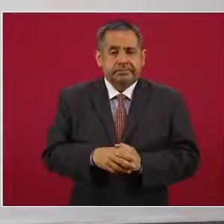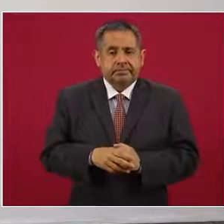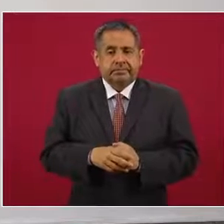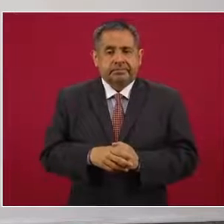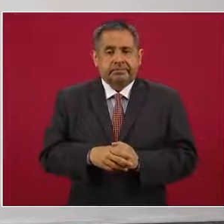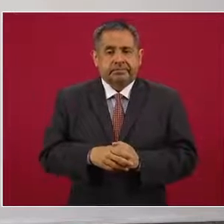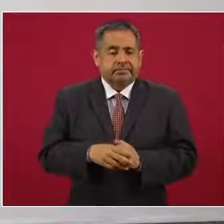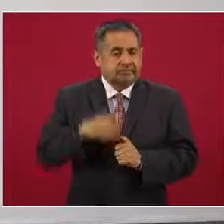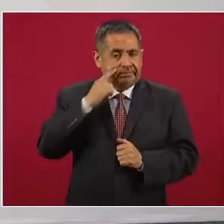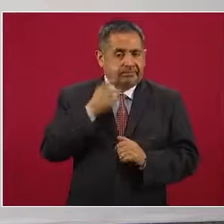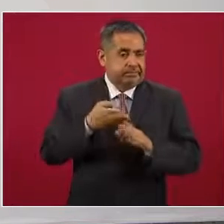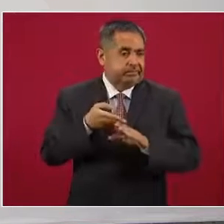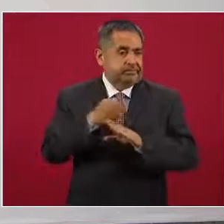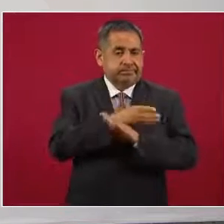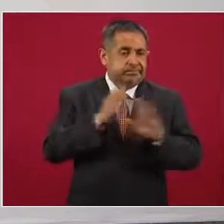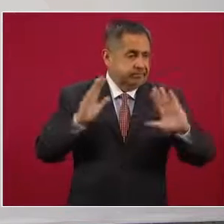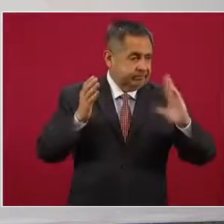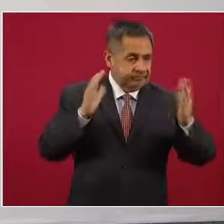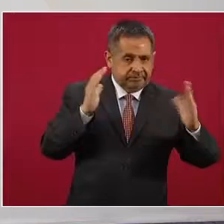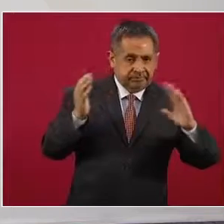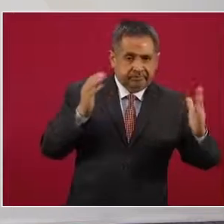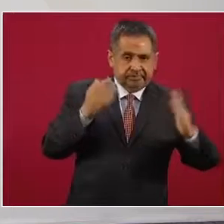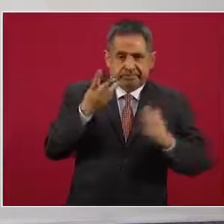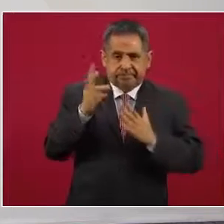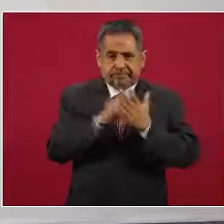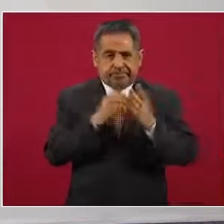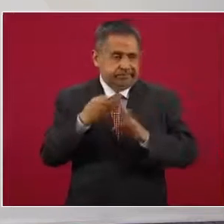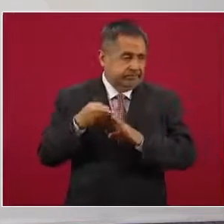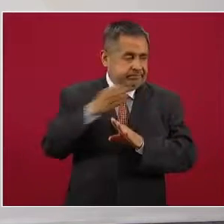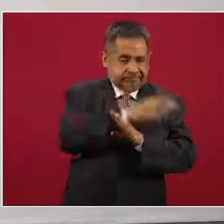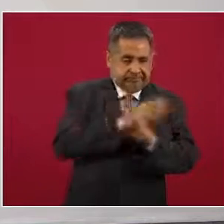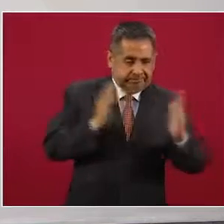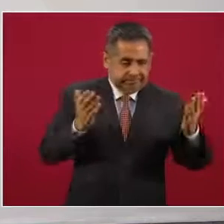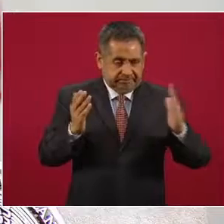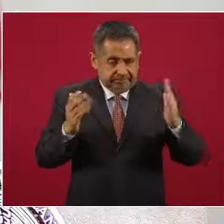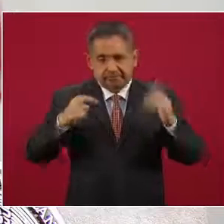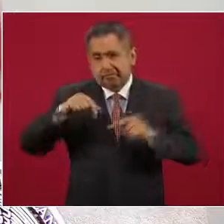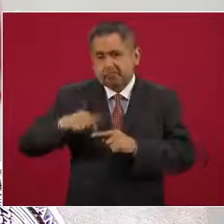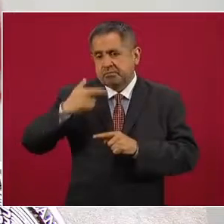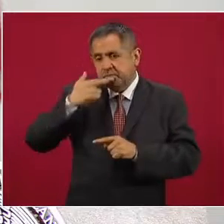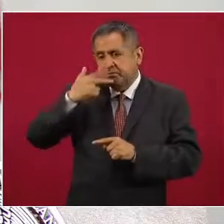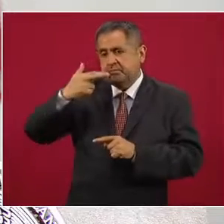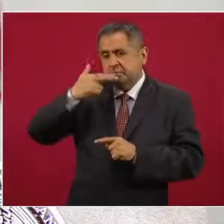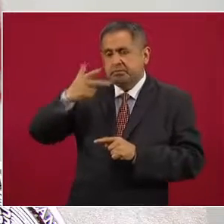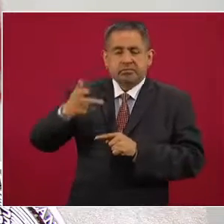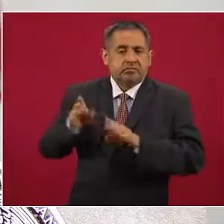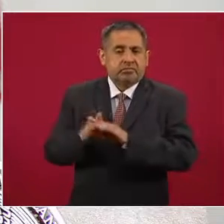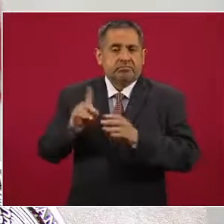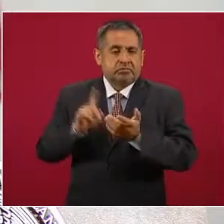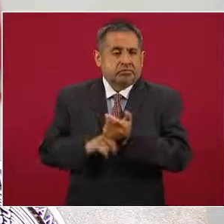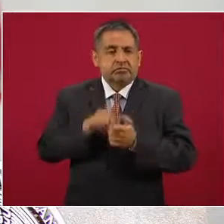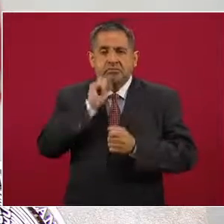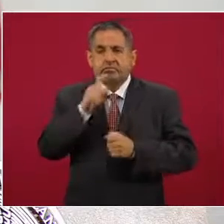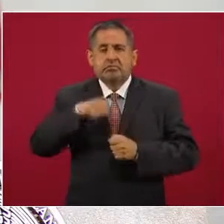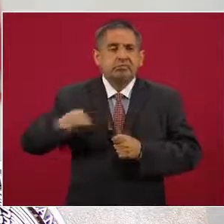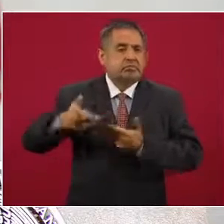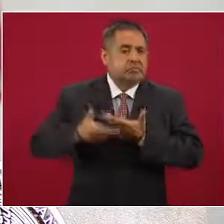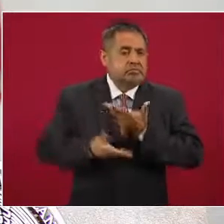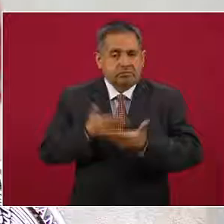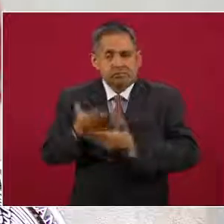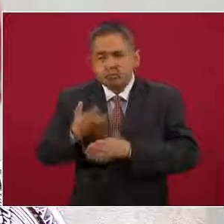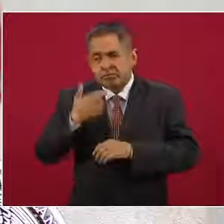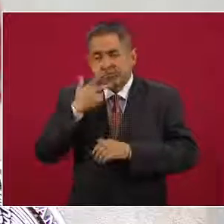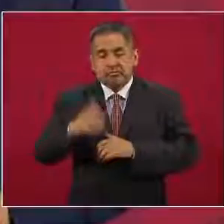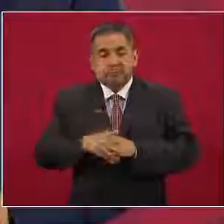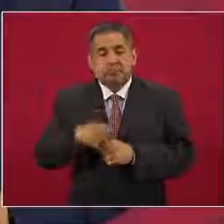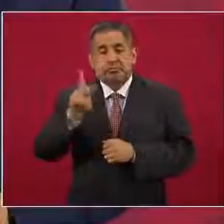pero menos con relación al trimestre anterior, el sector terciario, el sector de servicios. Pero el